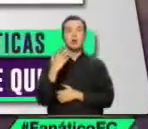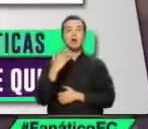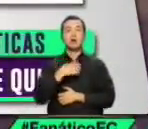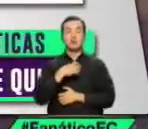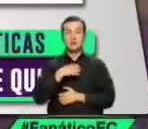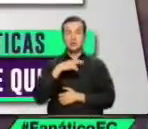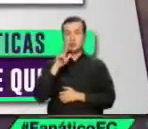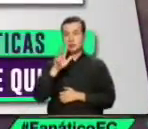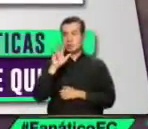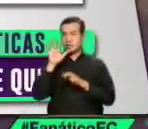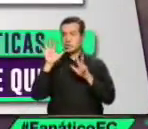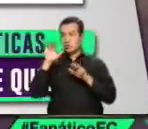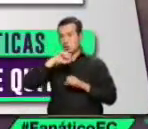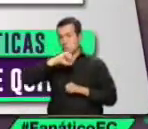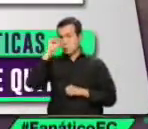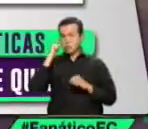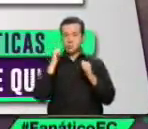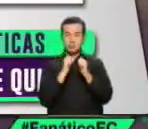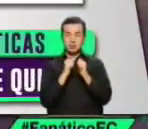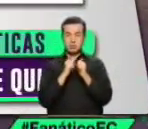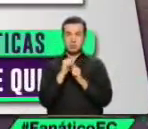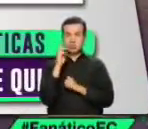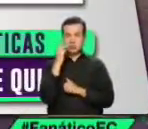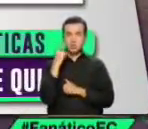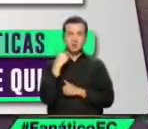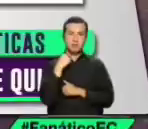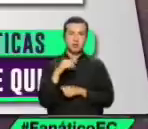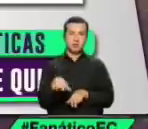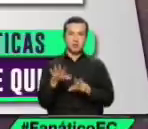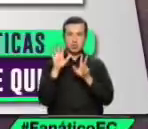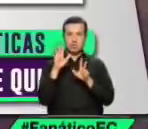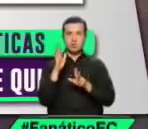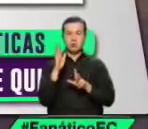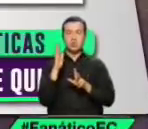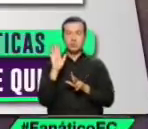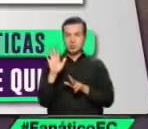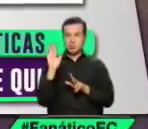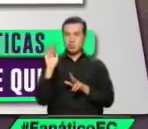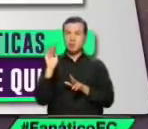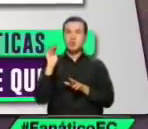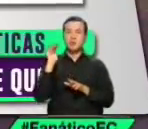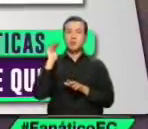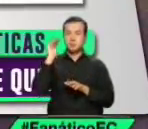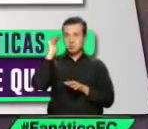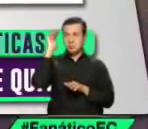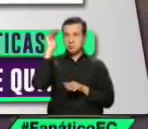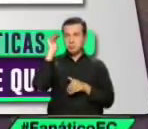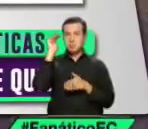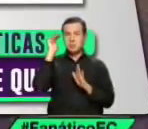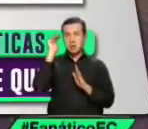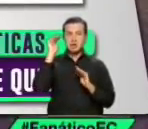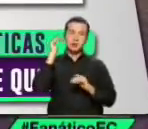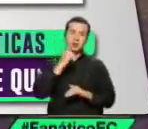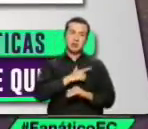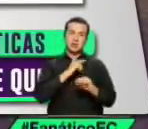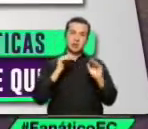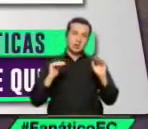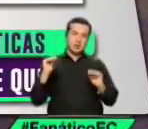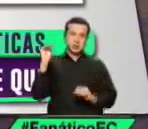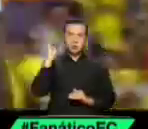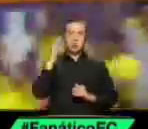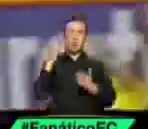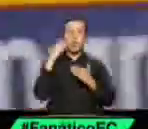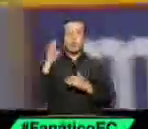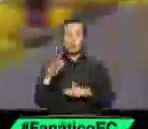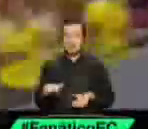en 38 ocasiones, empató 16 y perdió 8. Los toreros tienen una estadística favorable a comparación de los albos por su paso en